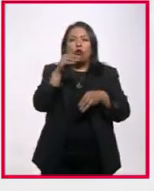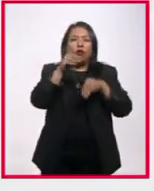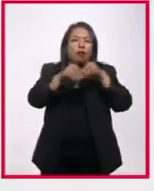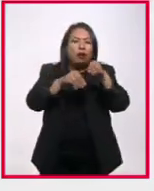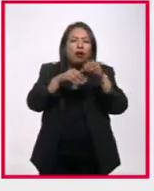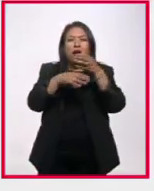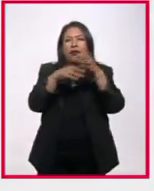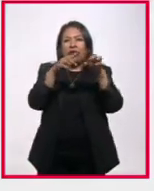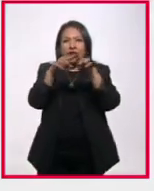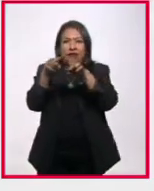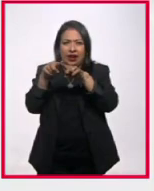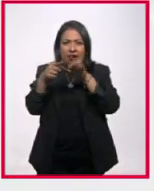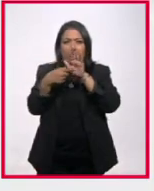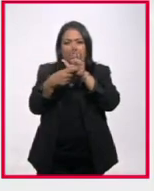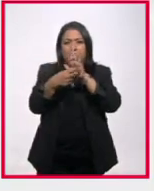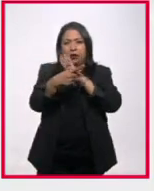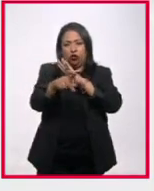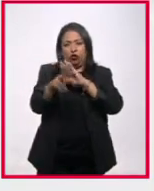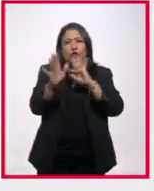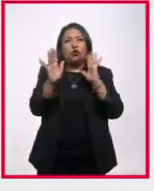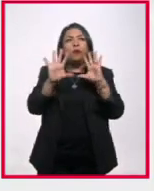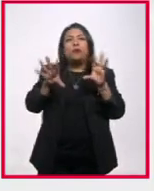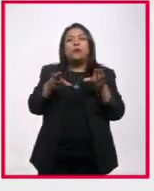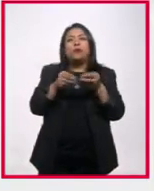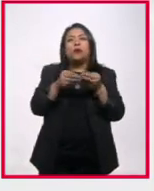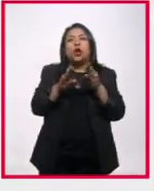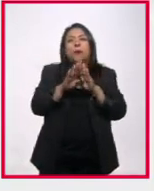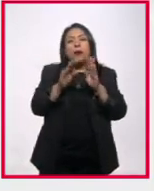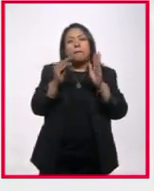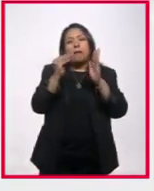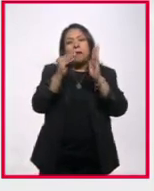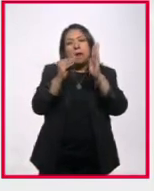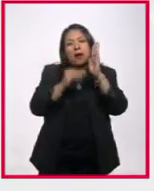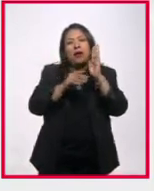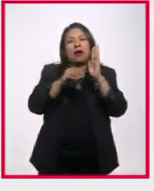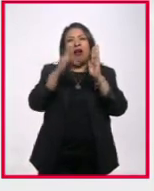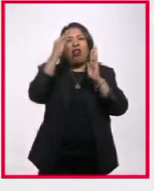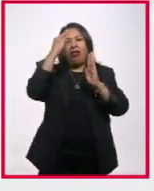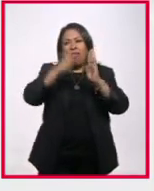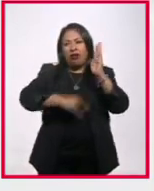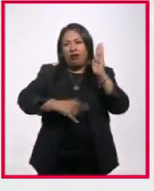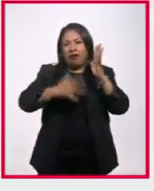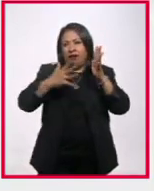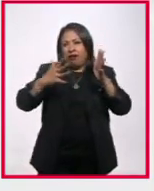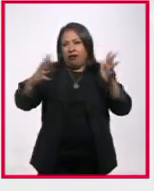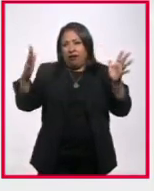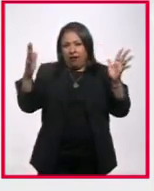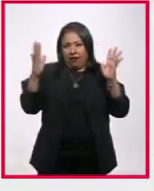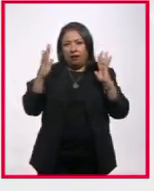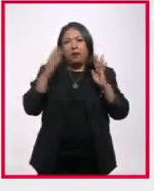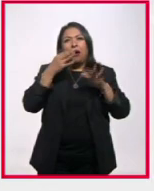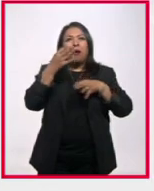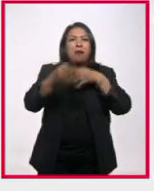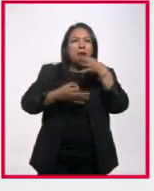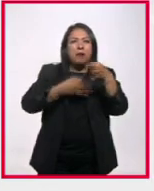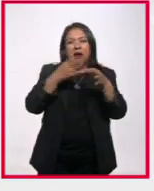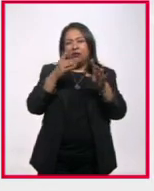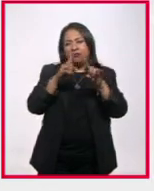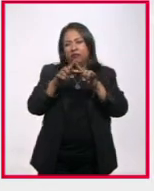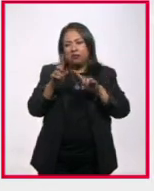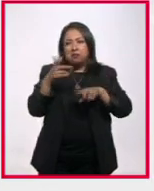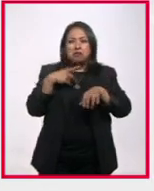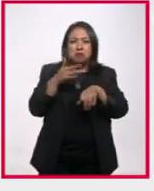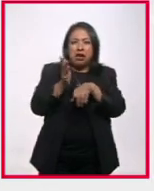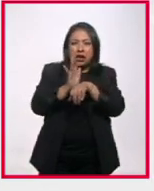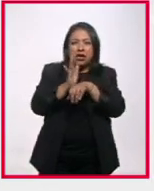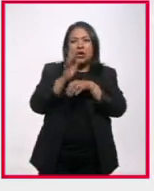fotomontajes, todas estas elementos, pósters grandes de promoción, etcétera, las